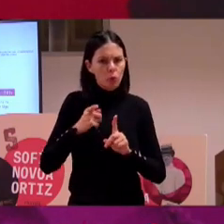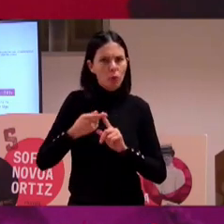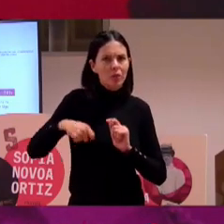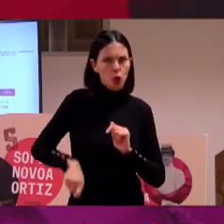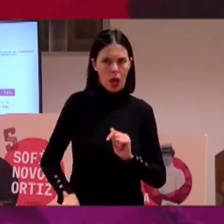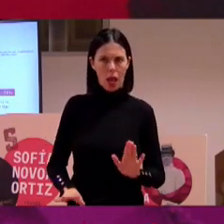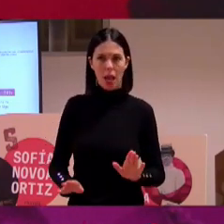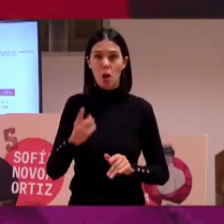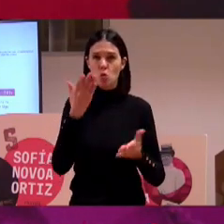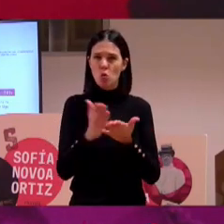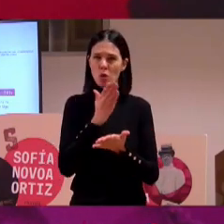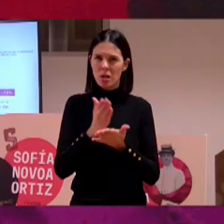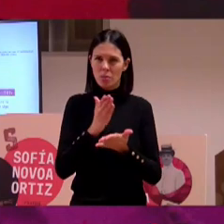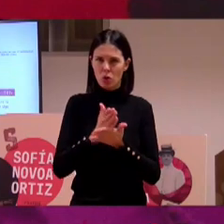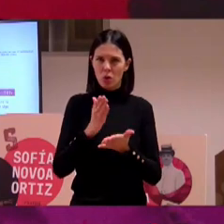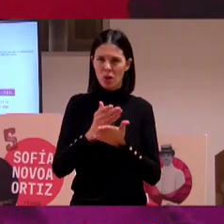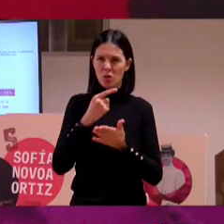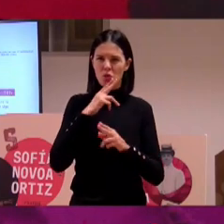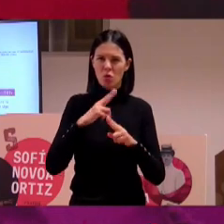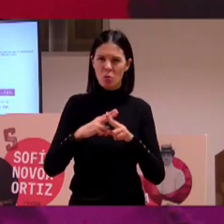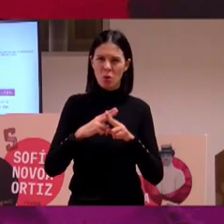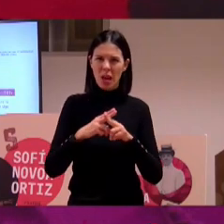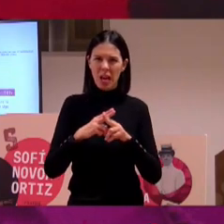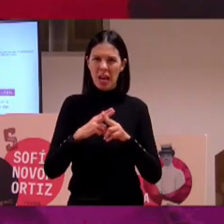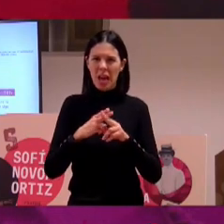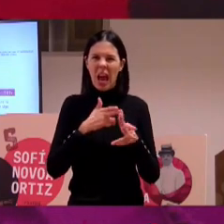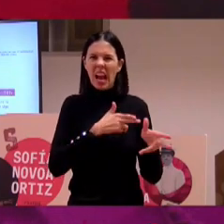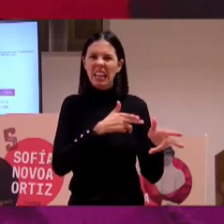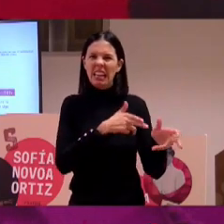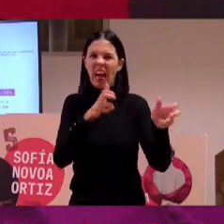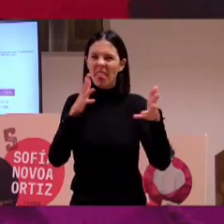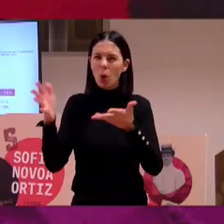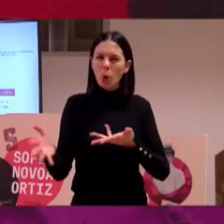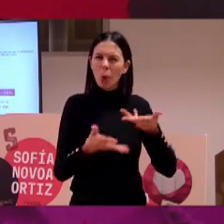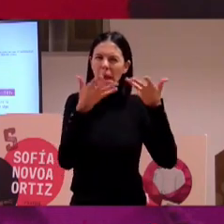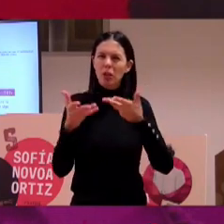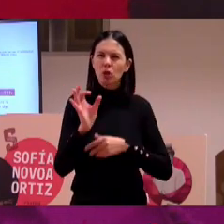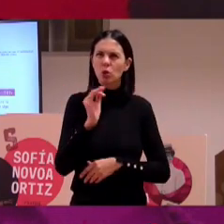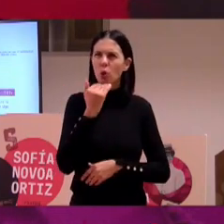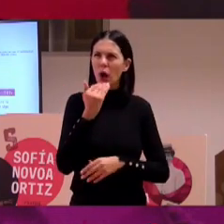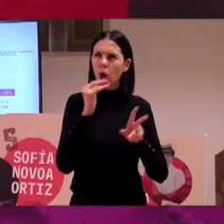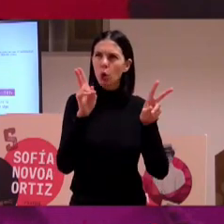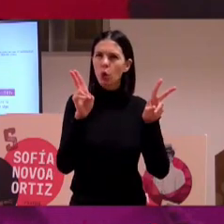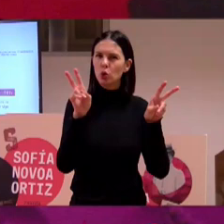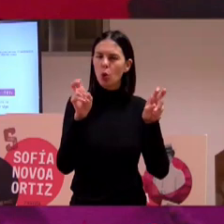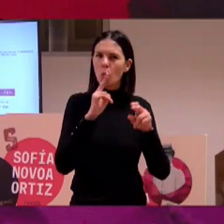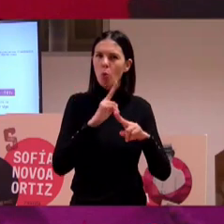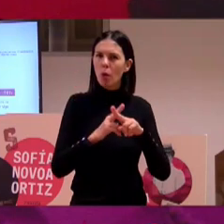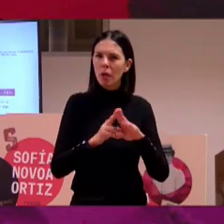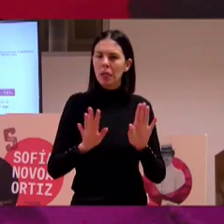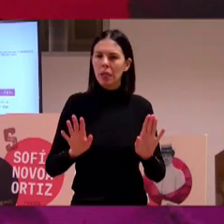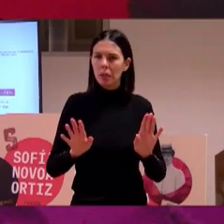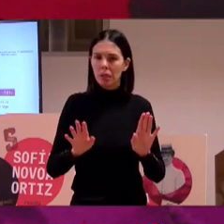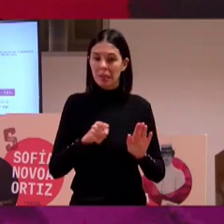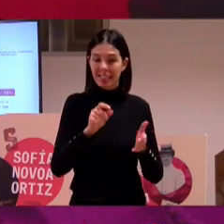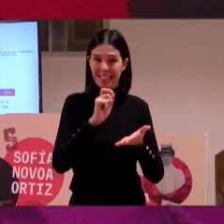libro que é La caza del viento, creo que é La caza del viento, algo por el estilo, que